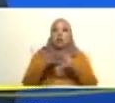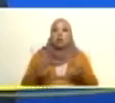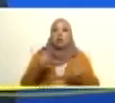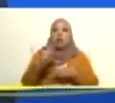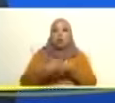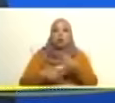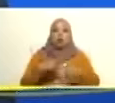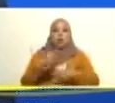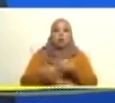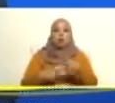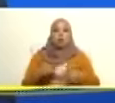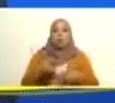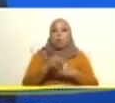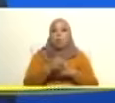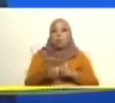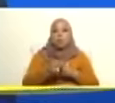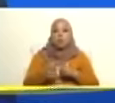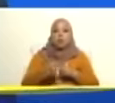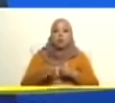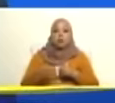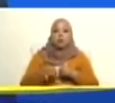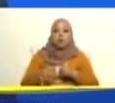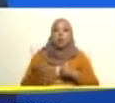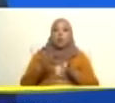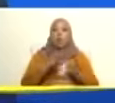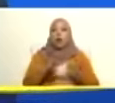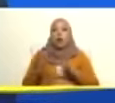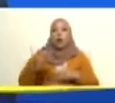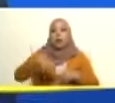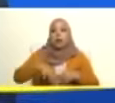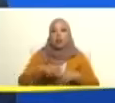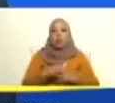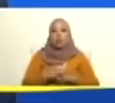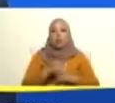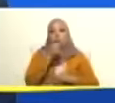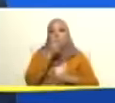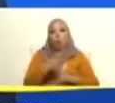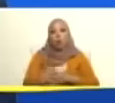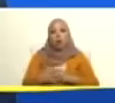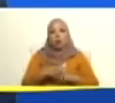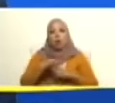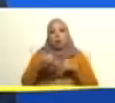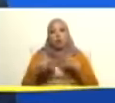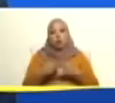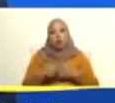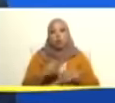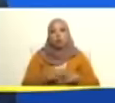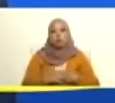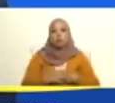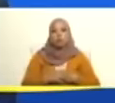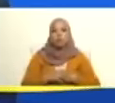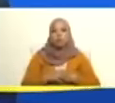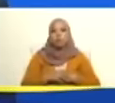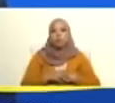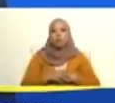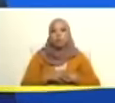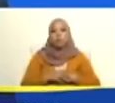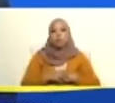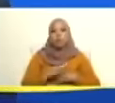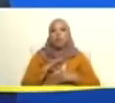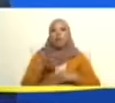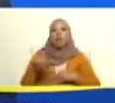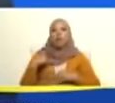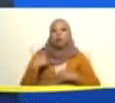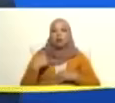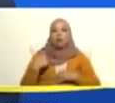produzca en el municipio y en los estados, es bueno para todos, para ellos, para nosotros